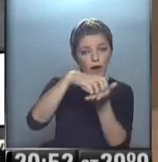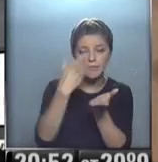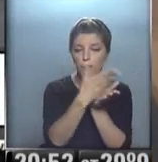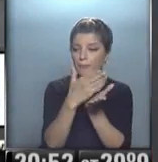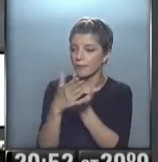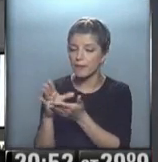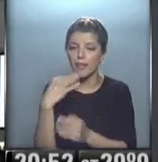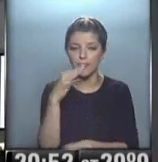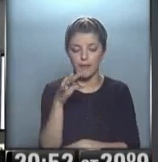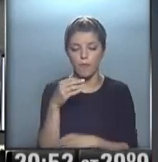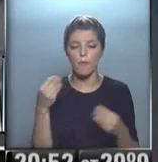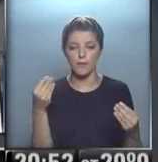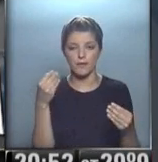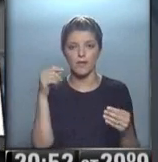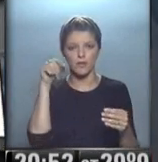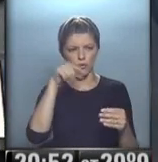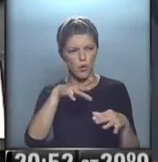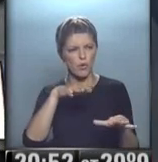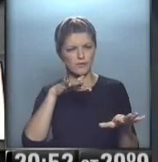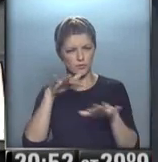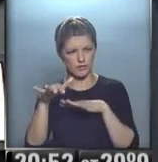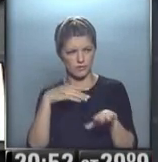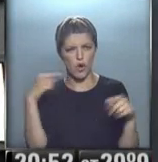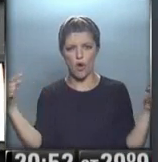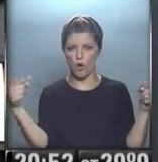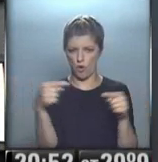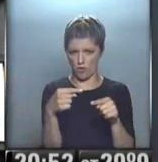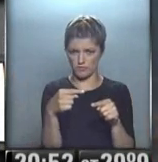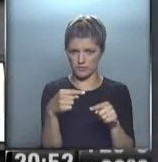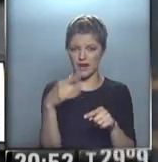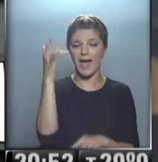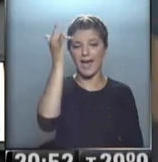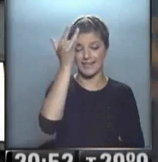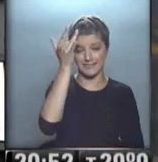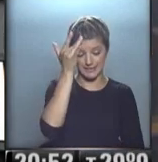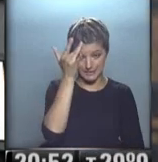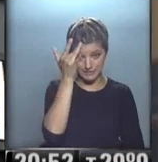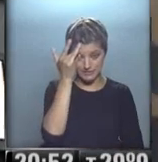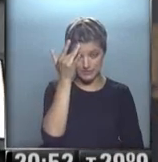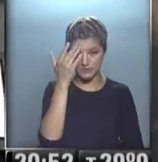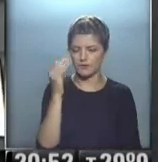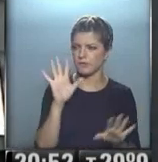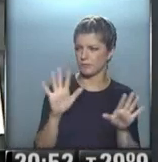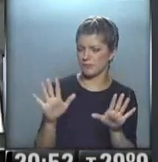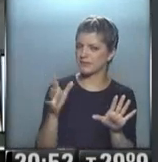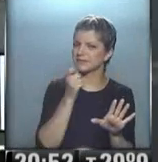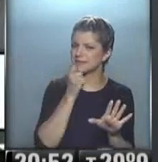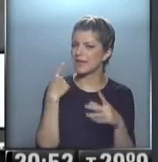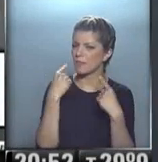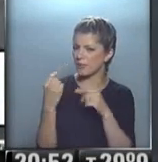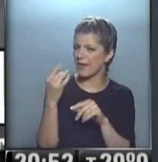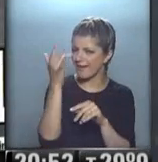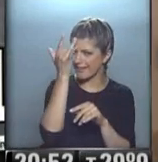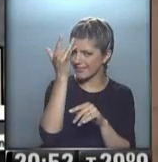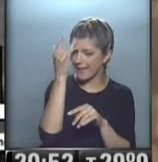regionales por la actitud que están tomando en contra de los haitianos. Claro, cuando necesitaban a los haitianos en la República